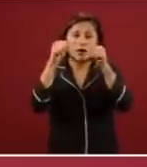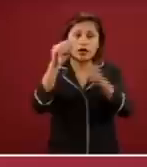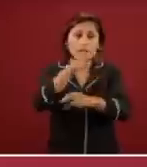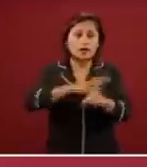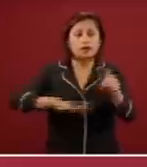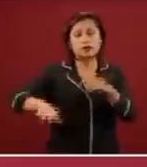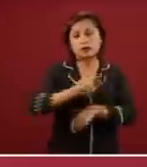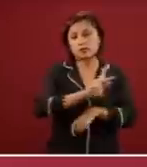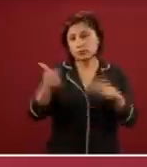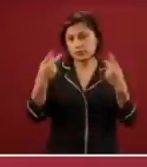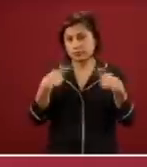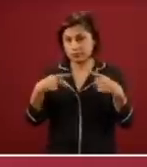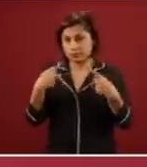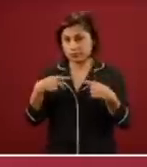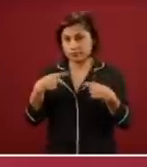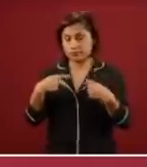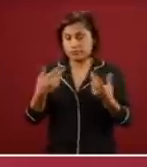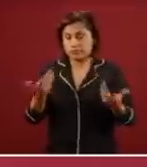trató